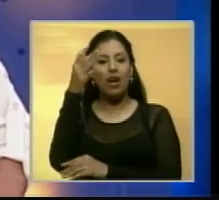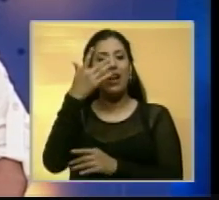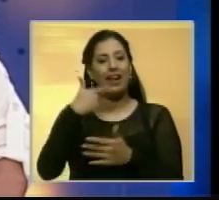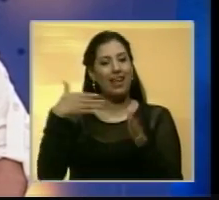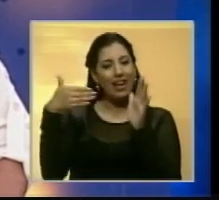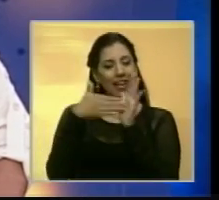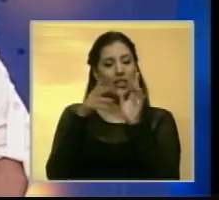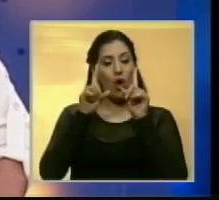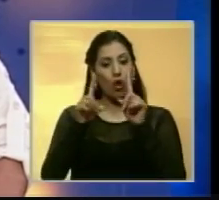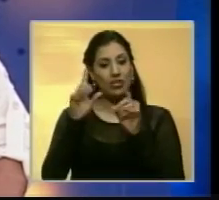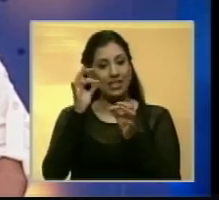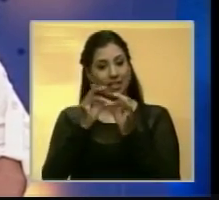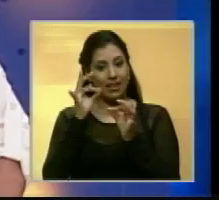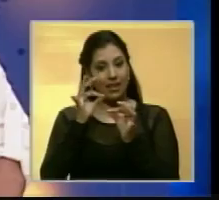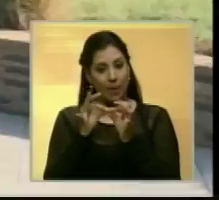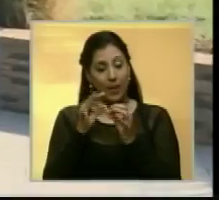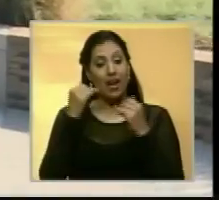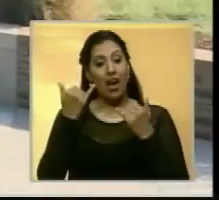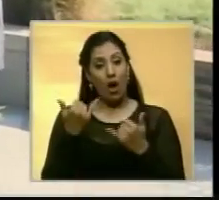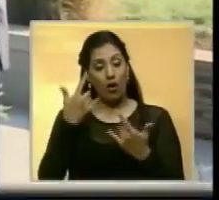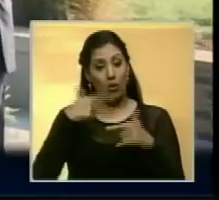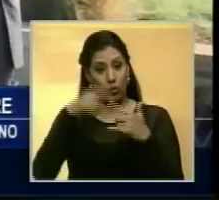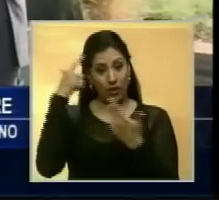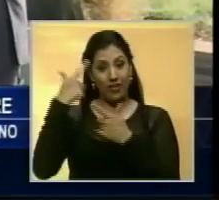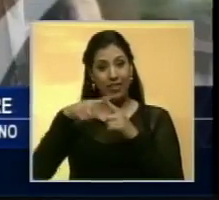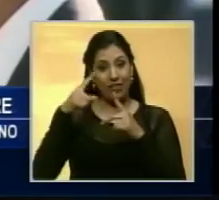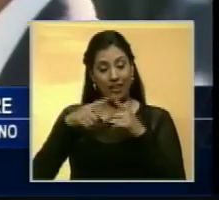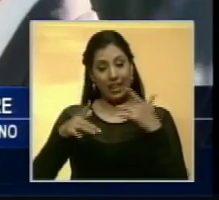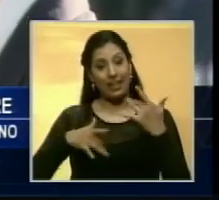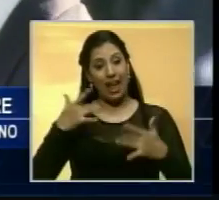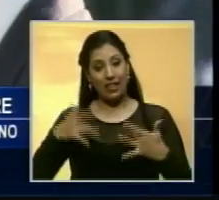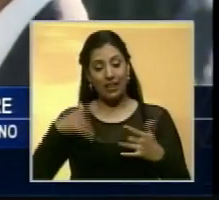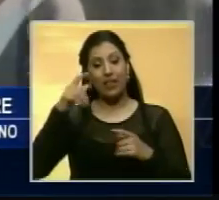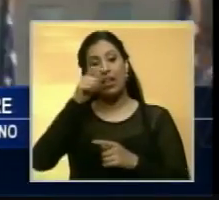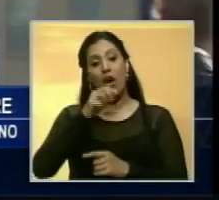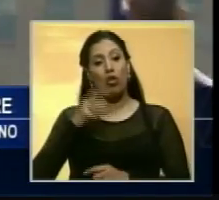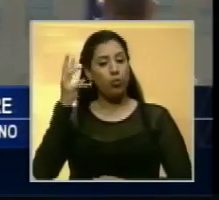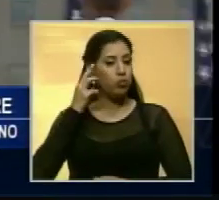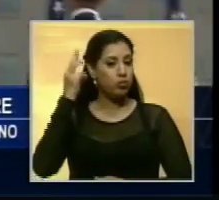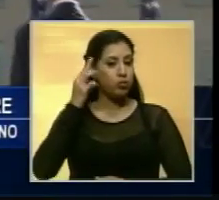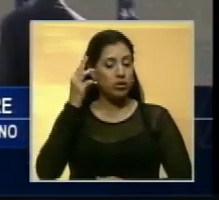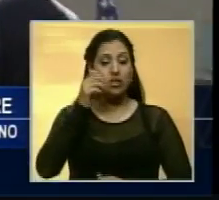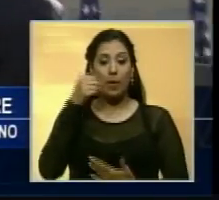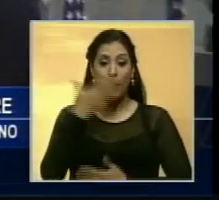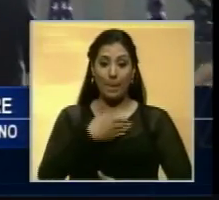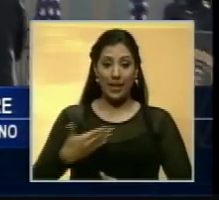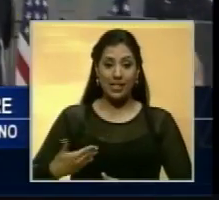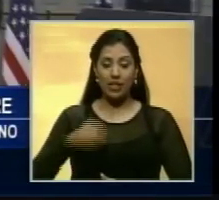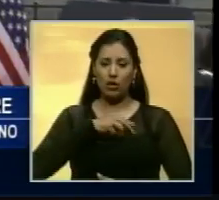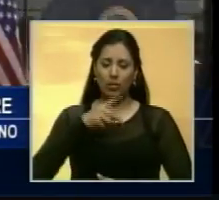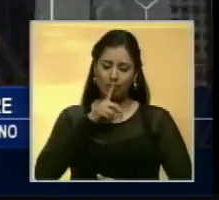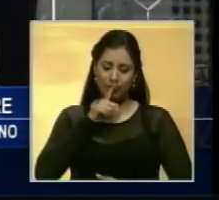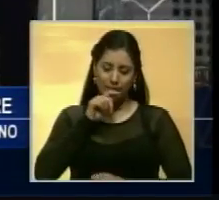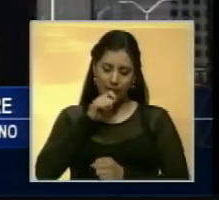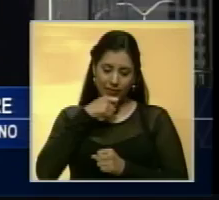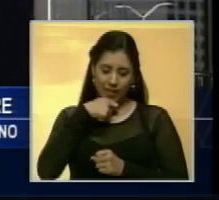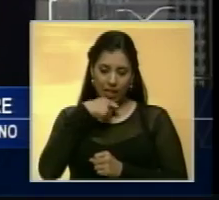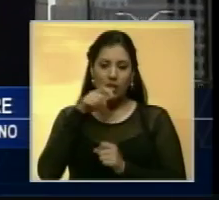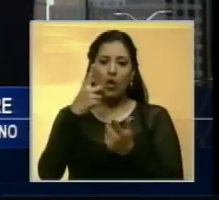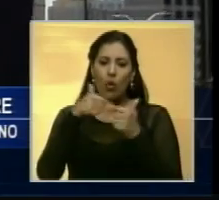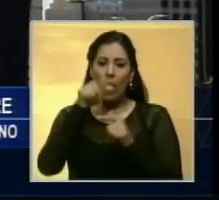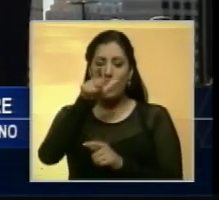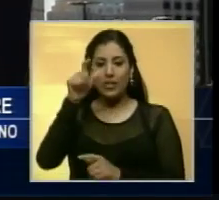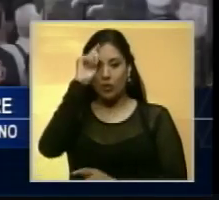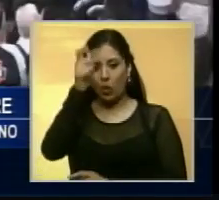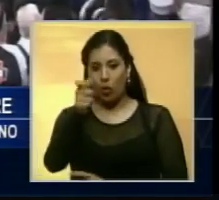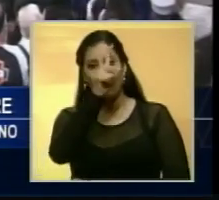los ataques del 11 de septiembre. Durante los diversos actos realizados en Washington, el presidente Obama guardó silencio en tributo a las